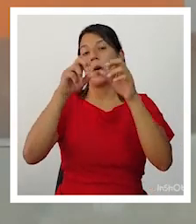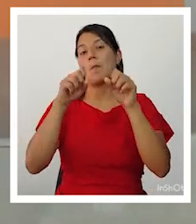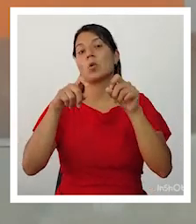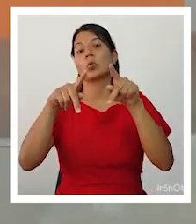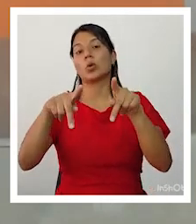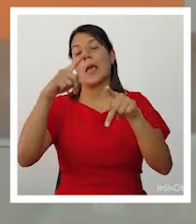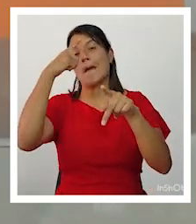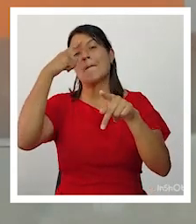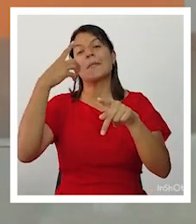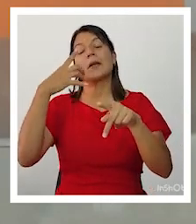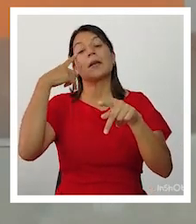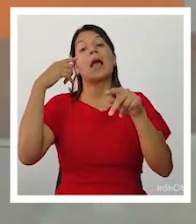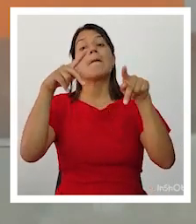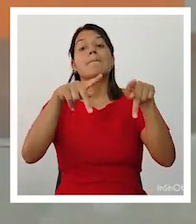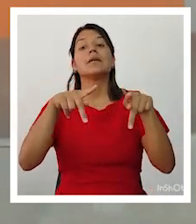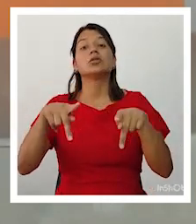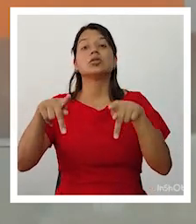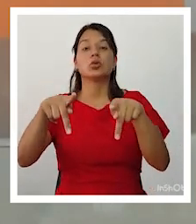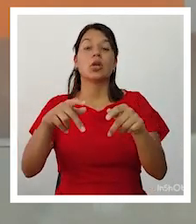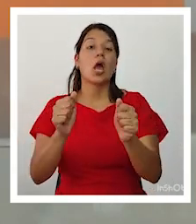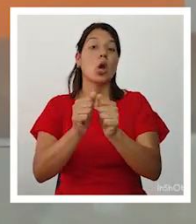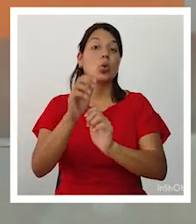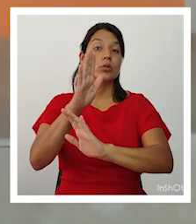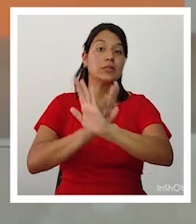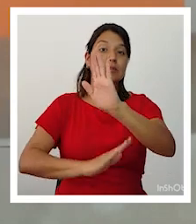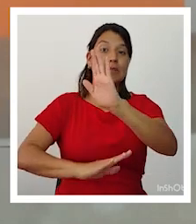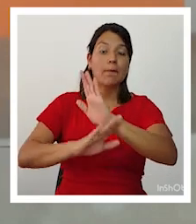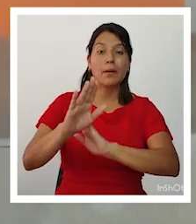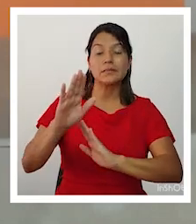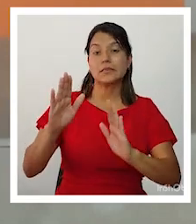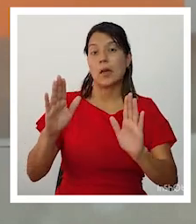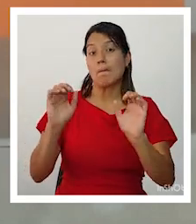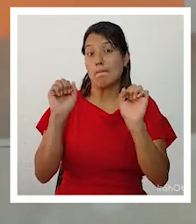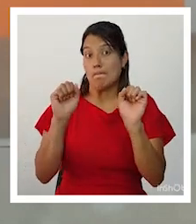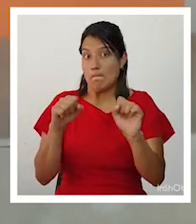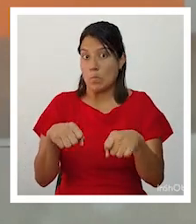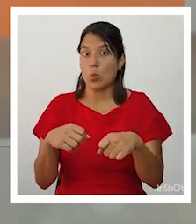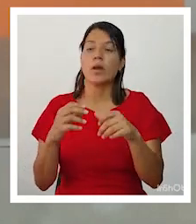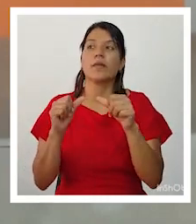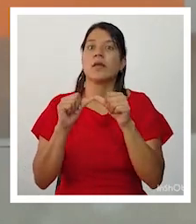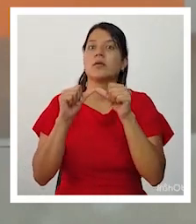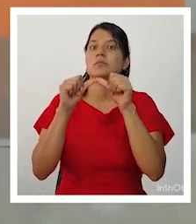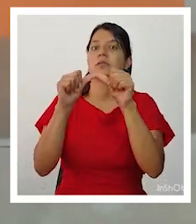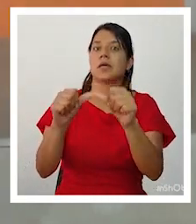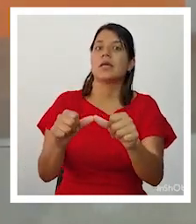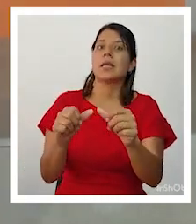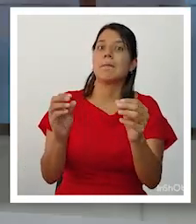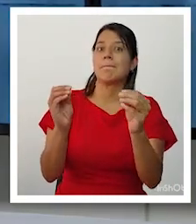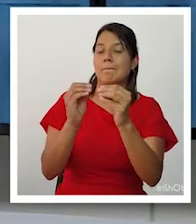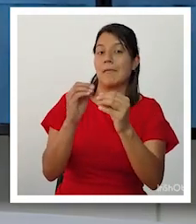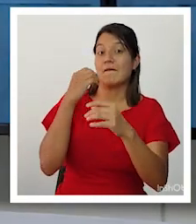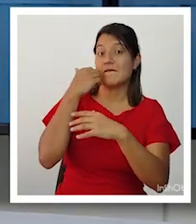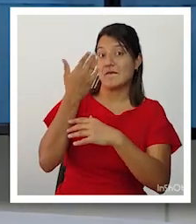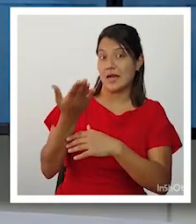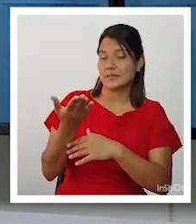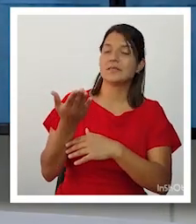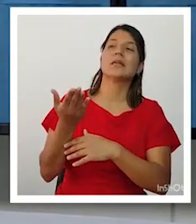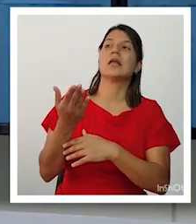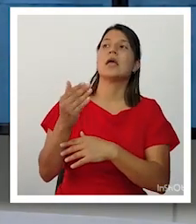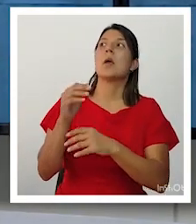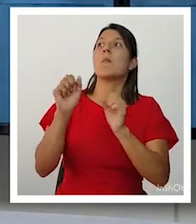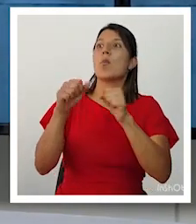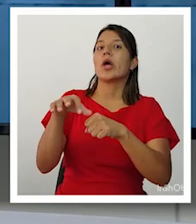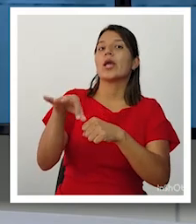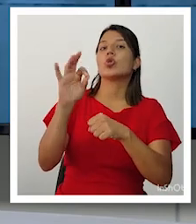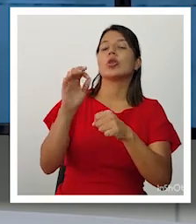las personas con alguna discapacidad pudiesen salir adelante con mayor facilidad, encontrar oportunidades